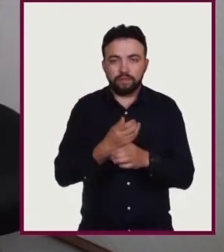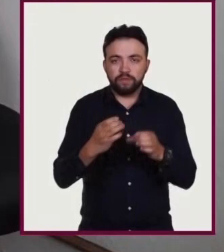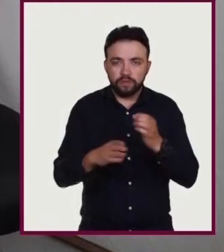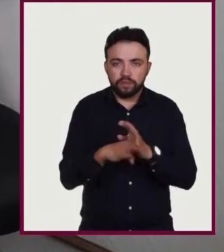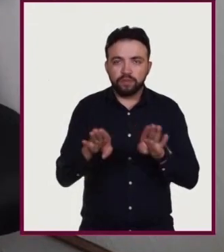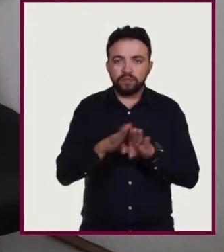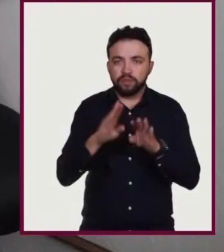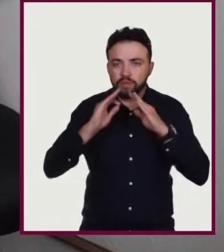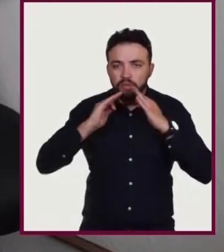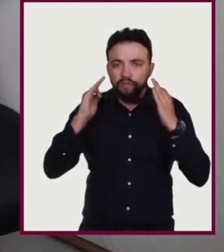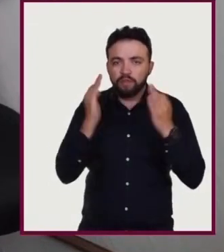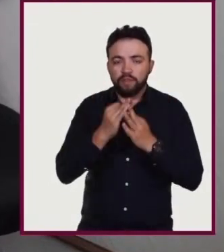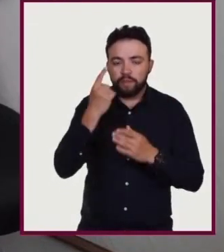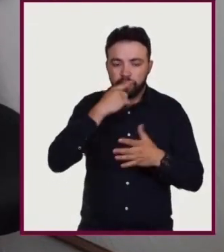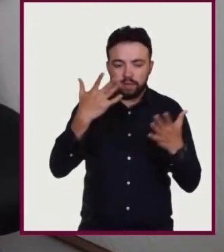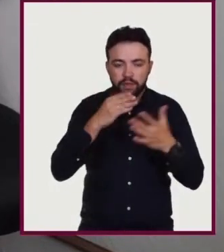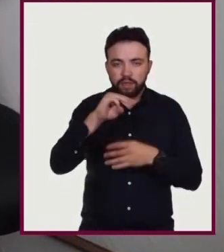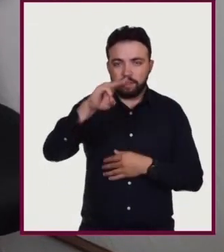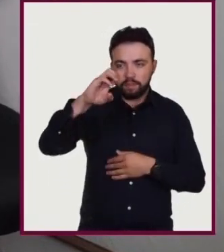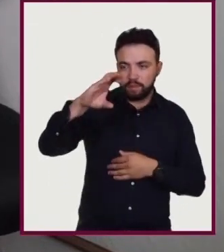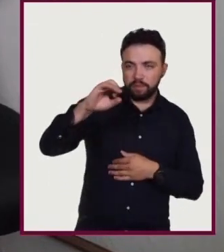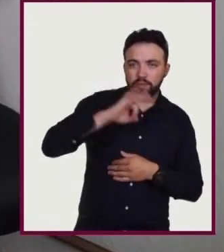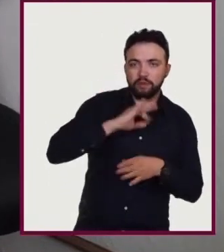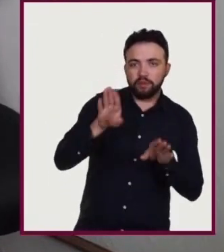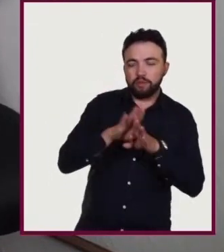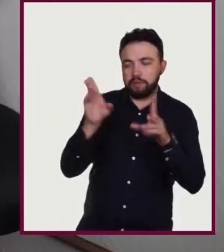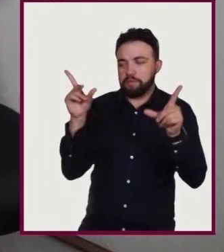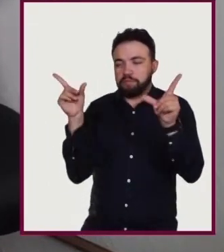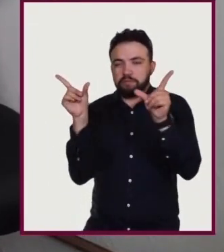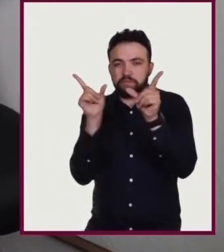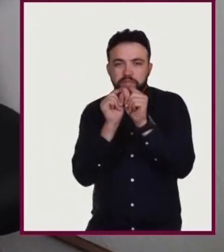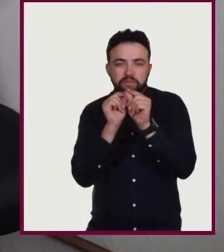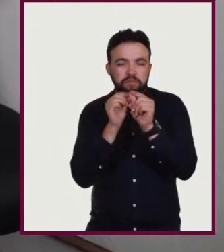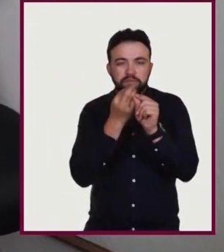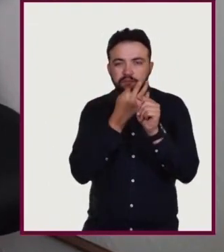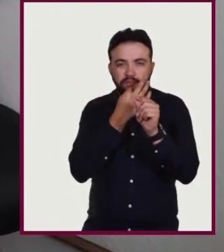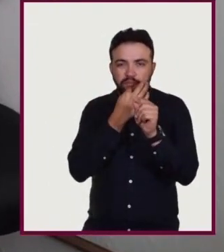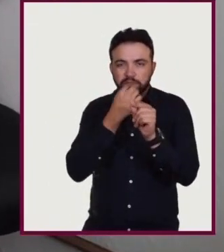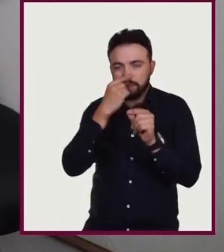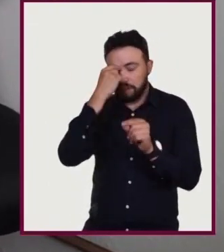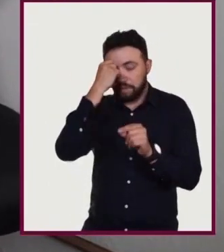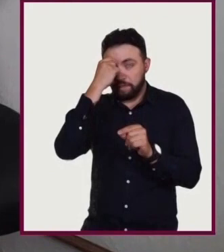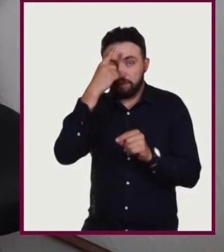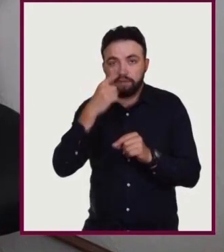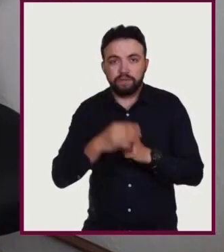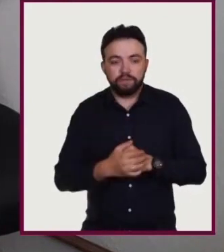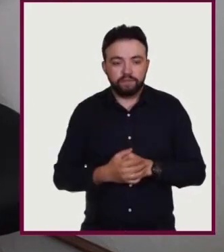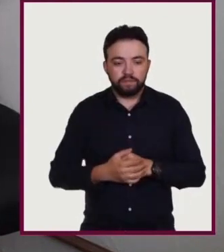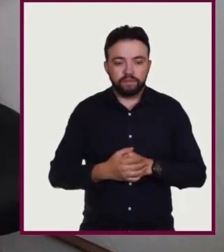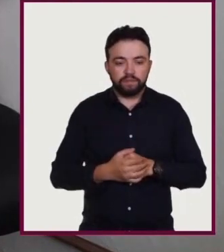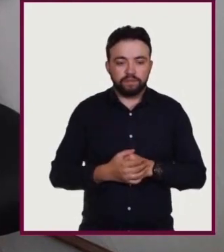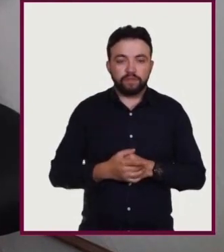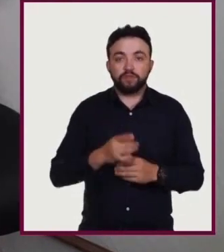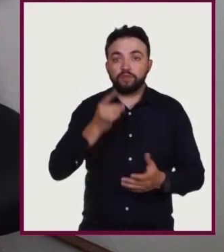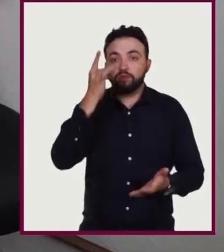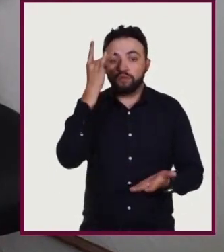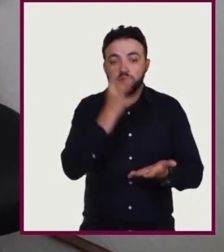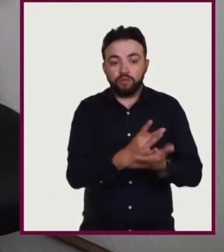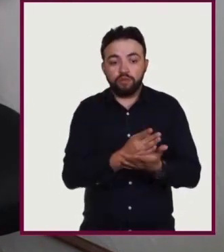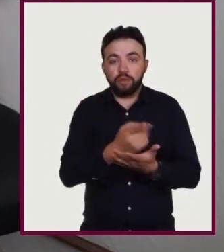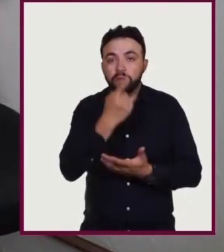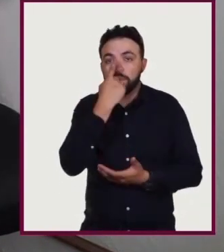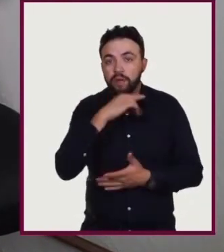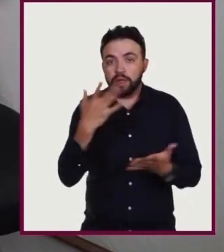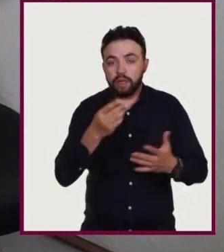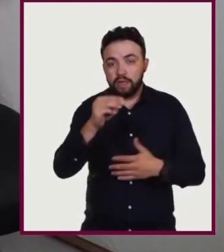formas para hacer memes que podríamos resumir de manera muy fácil y esquemática, que no es exclusiva para